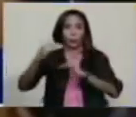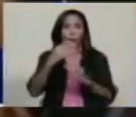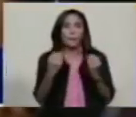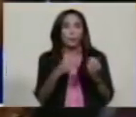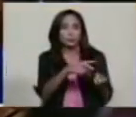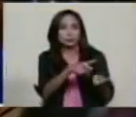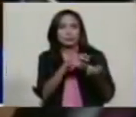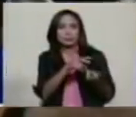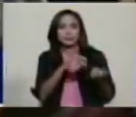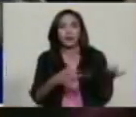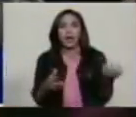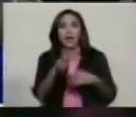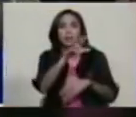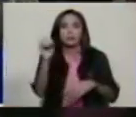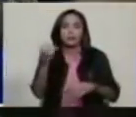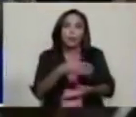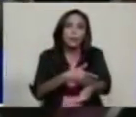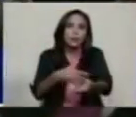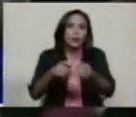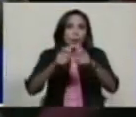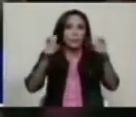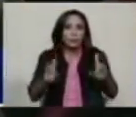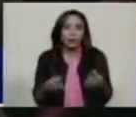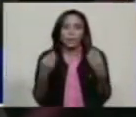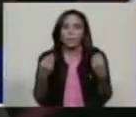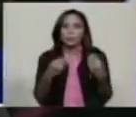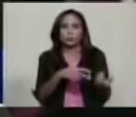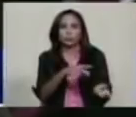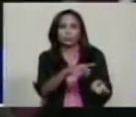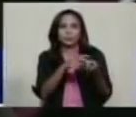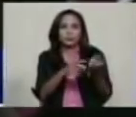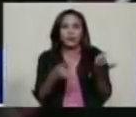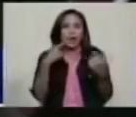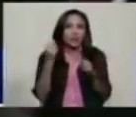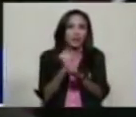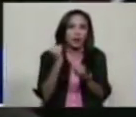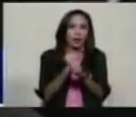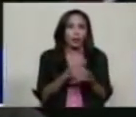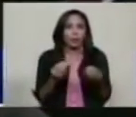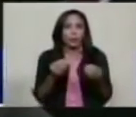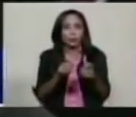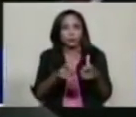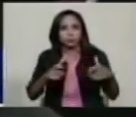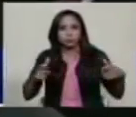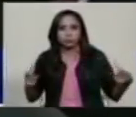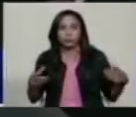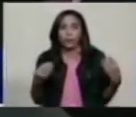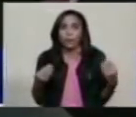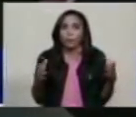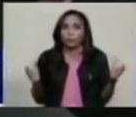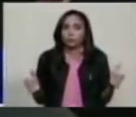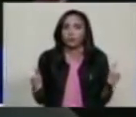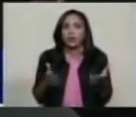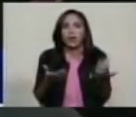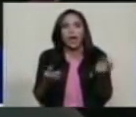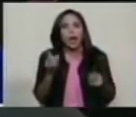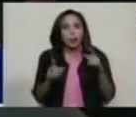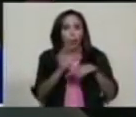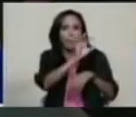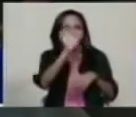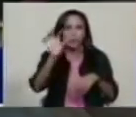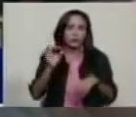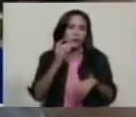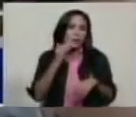cerca de 300 millones de personas, que hace que prácticamente es el tamaño y la dimensión de algunos países ya conocidos,